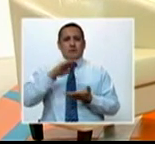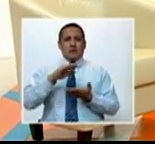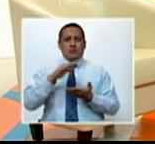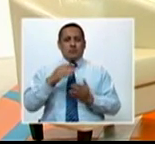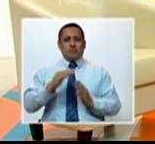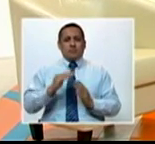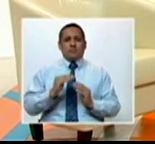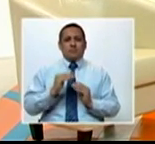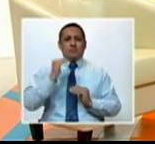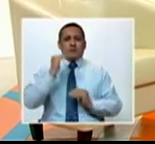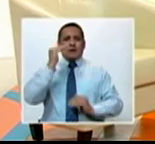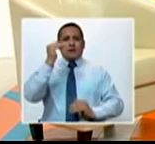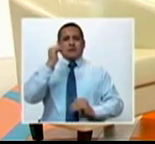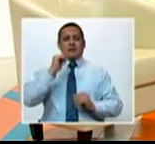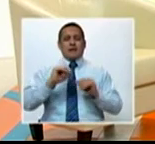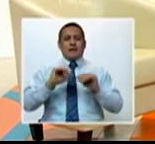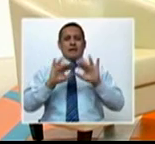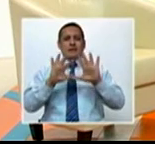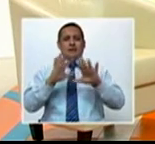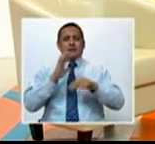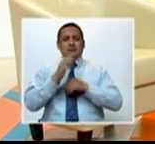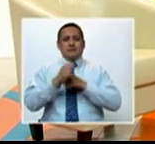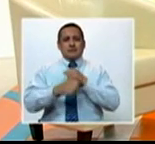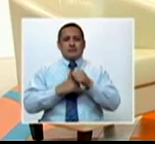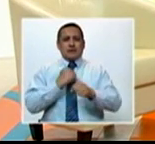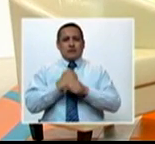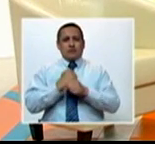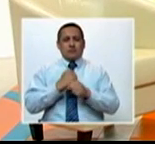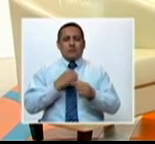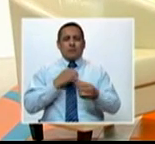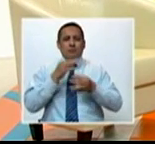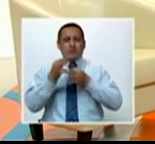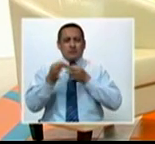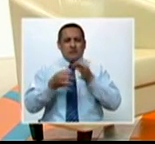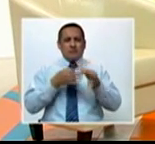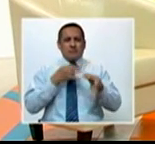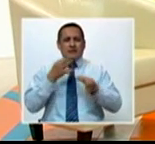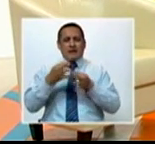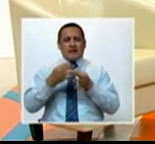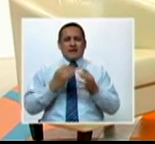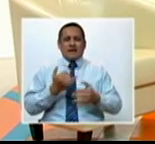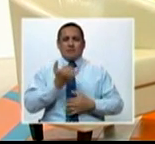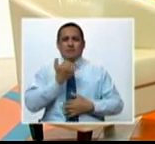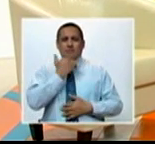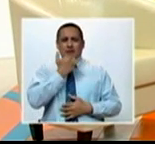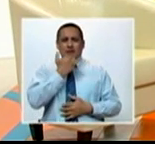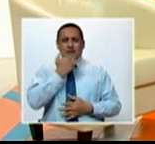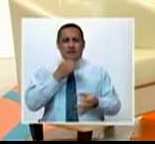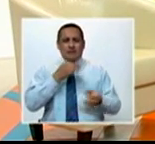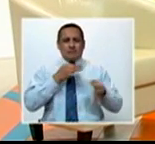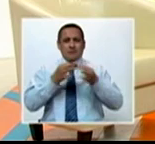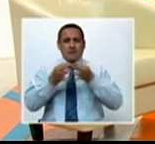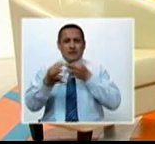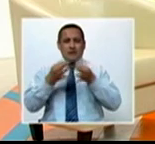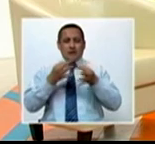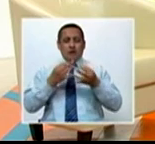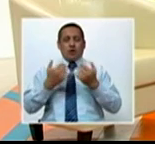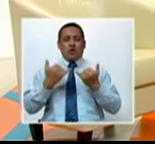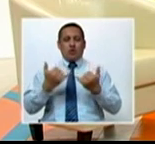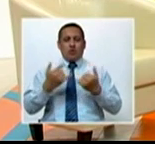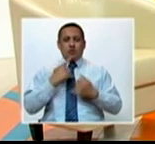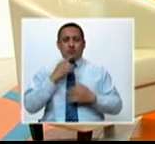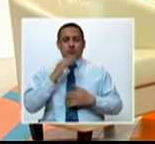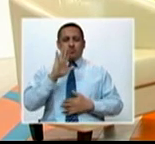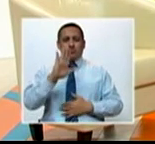lo aumentan, se van a 10. Vamos a explicar de qué trata esto hoy